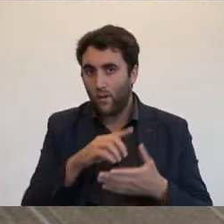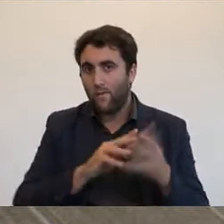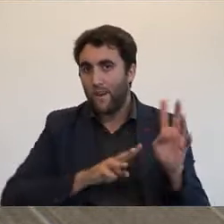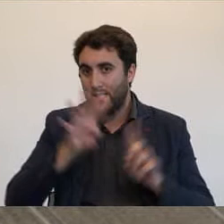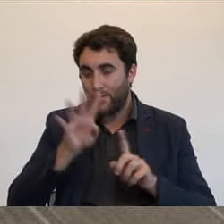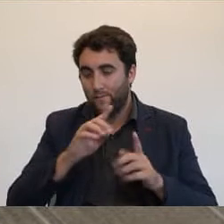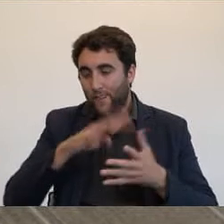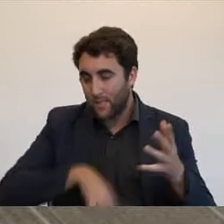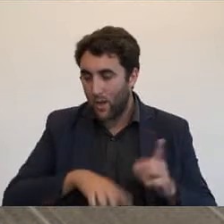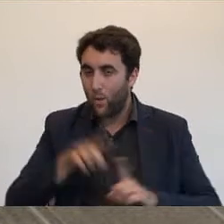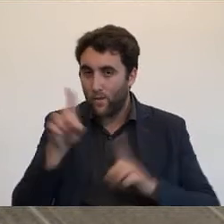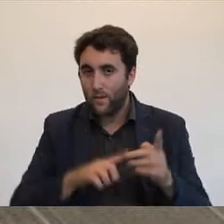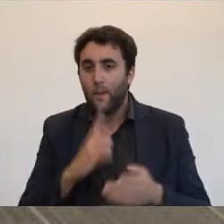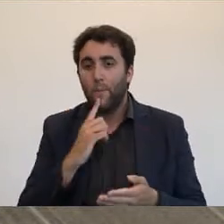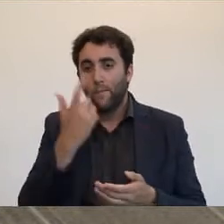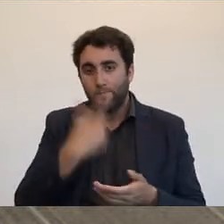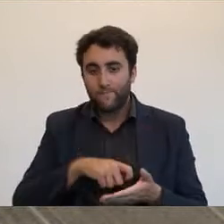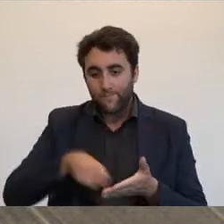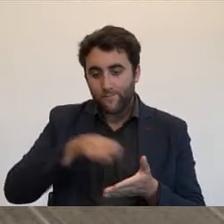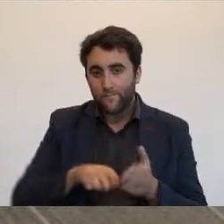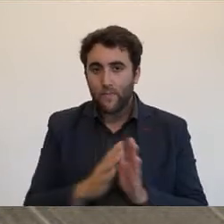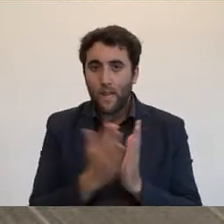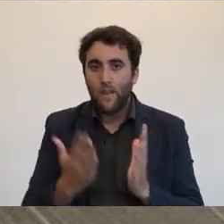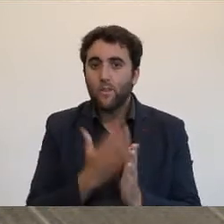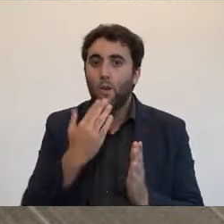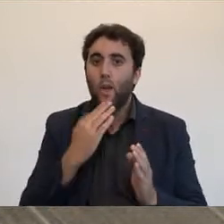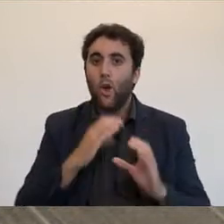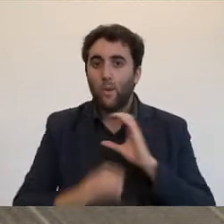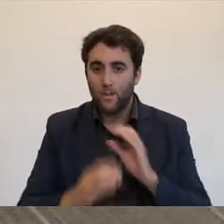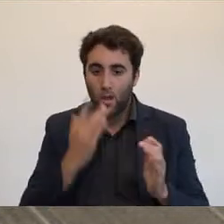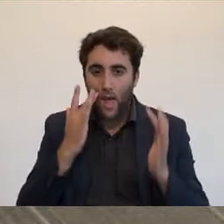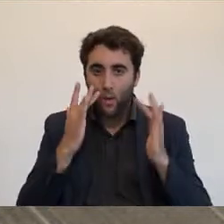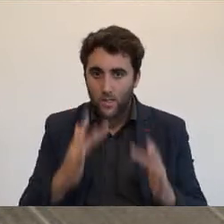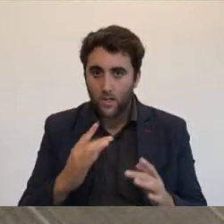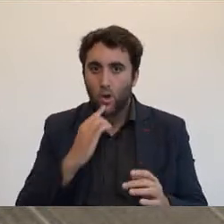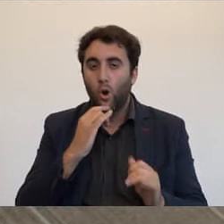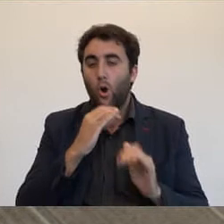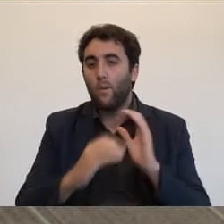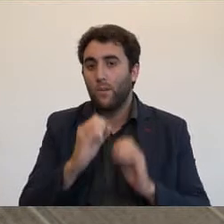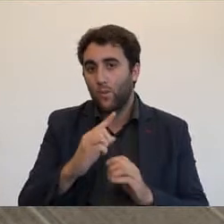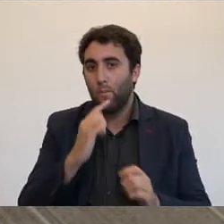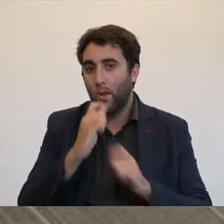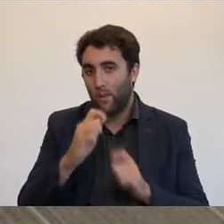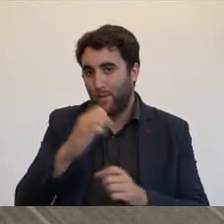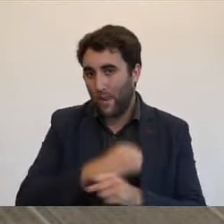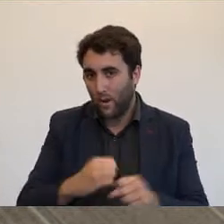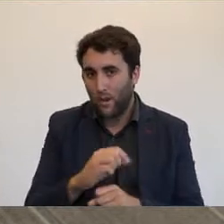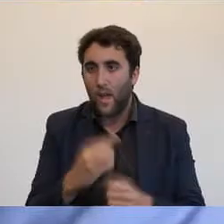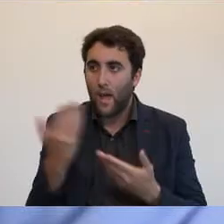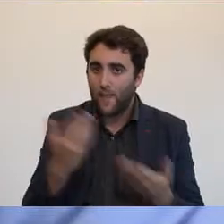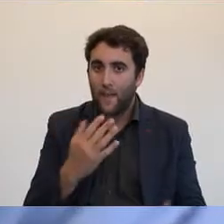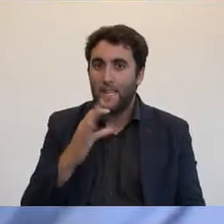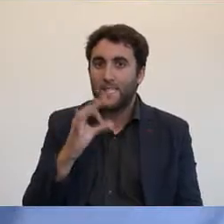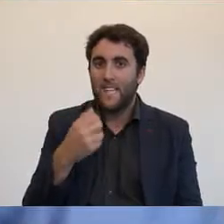Barcelona. Es autor de libros sobre comunicación, educación, periodismo y tecnología. Adelante, Santiago.